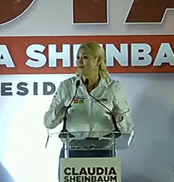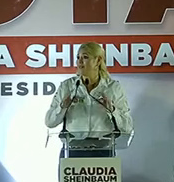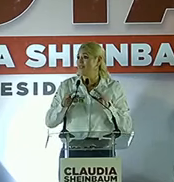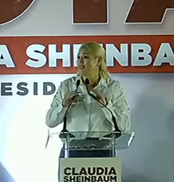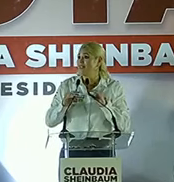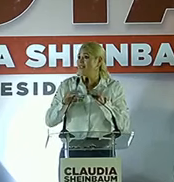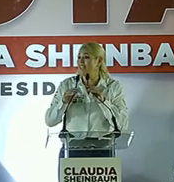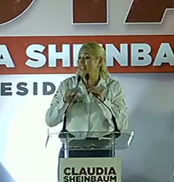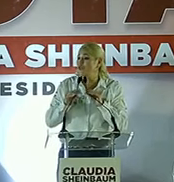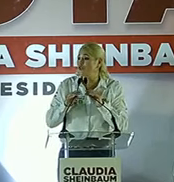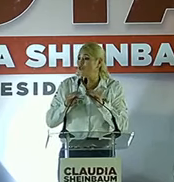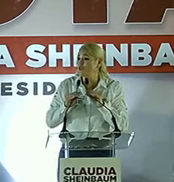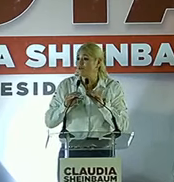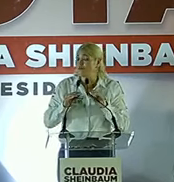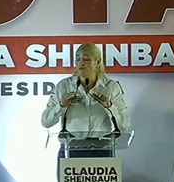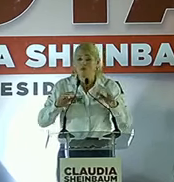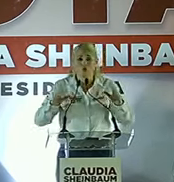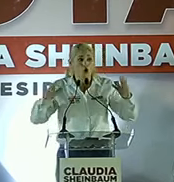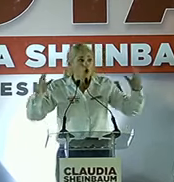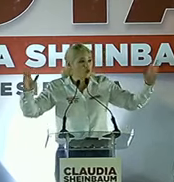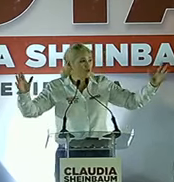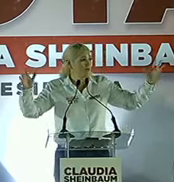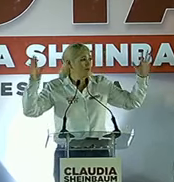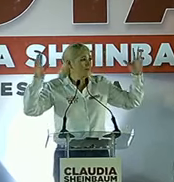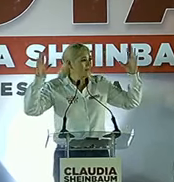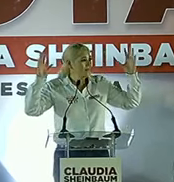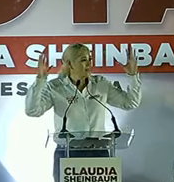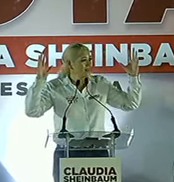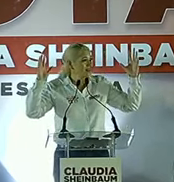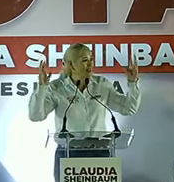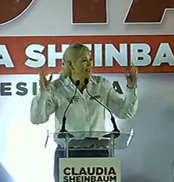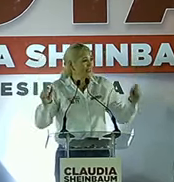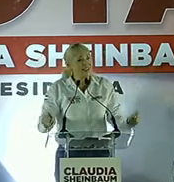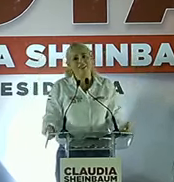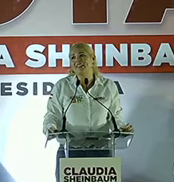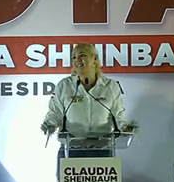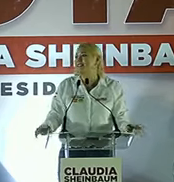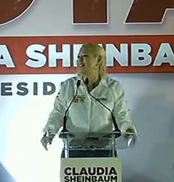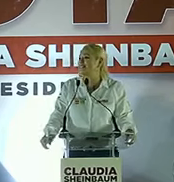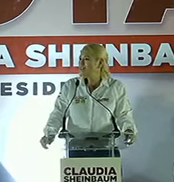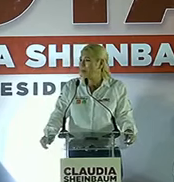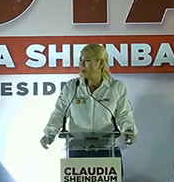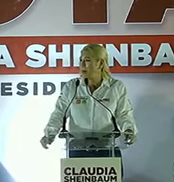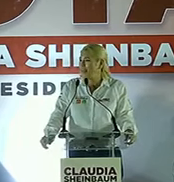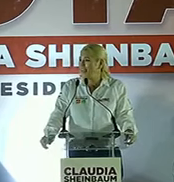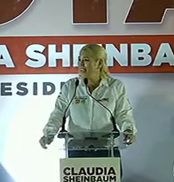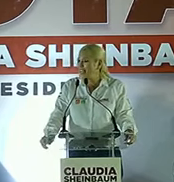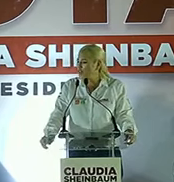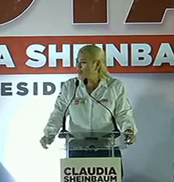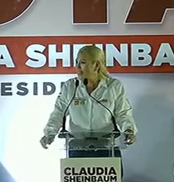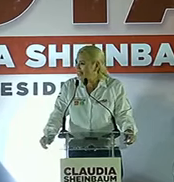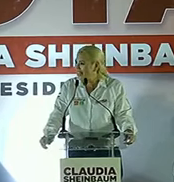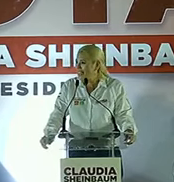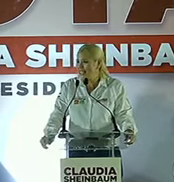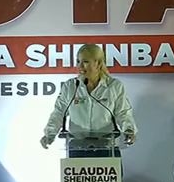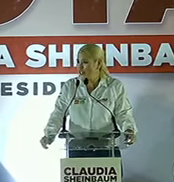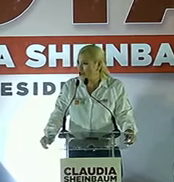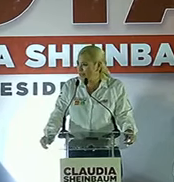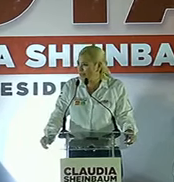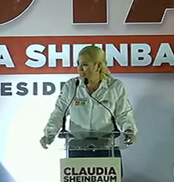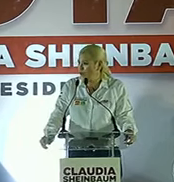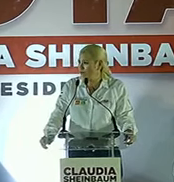También tenemos dos grandes generadoras de energía de